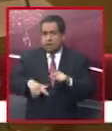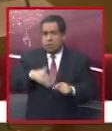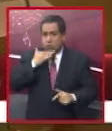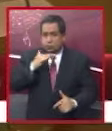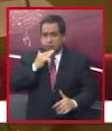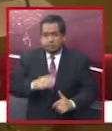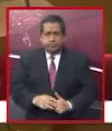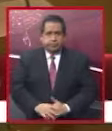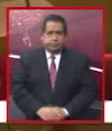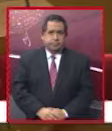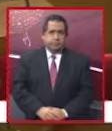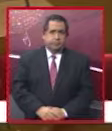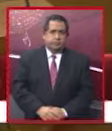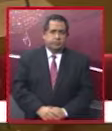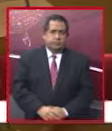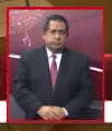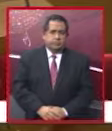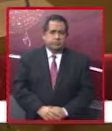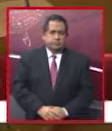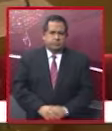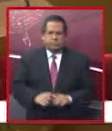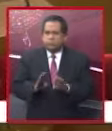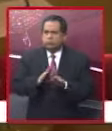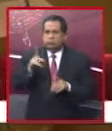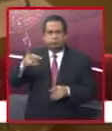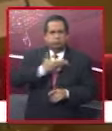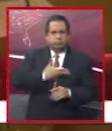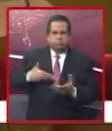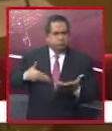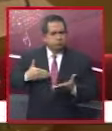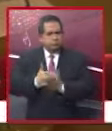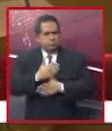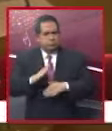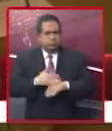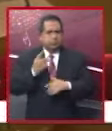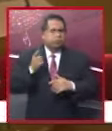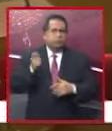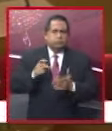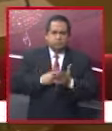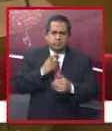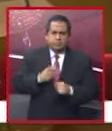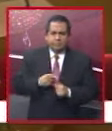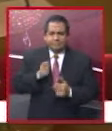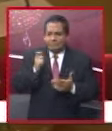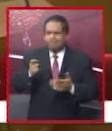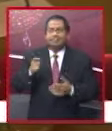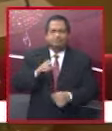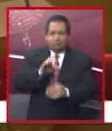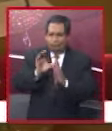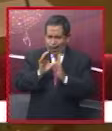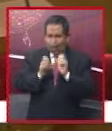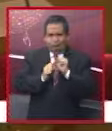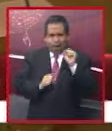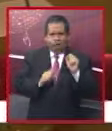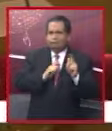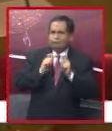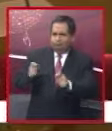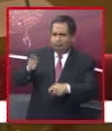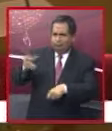Anticorrupción. ¿Por qué interviene el Poder Ejecutivo Federal? Lo reitero, porque lo faculta la Constitución.